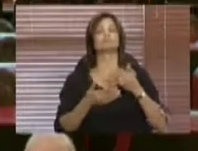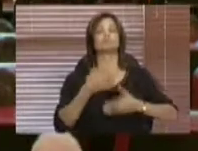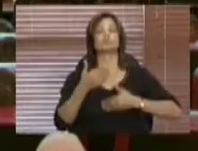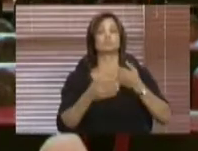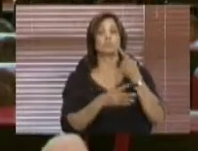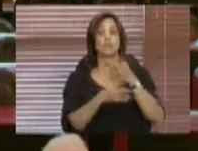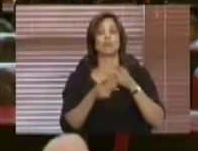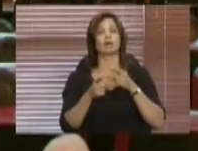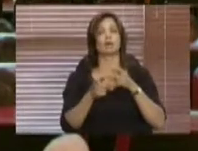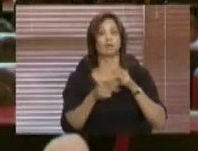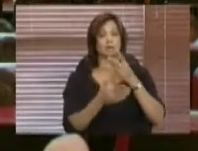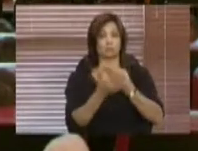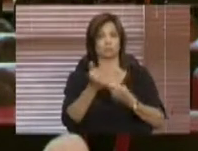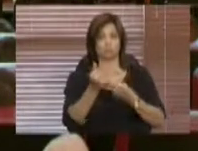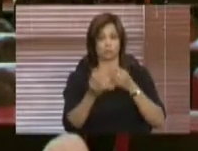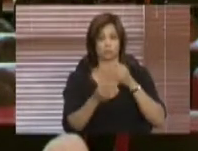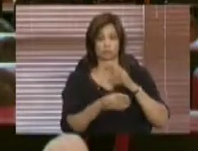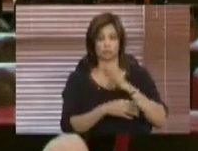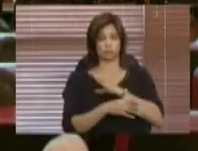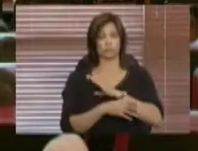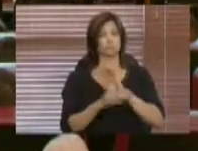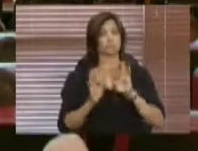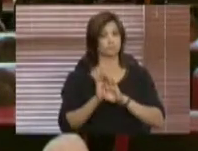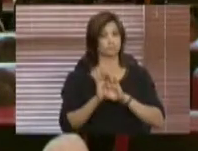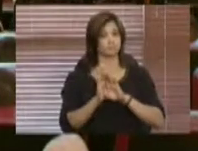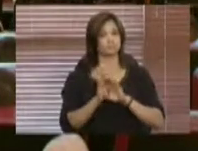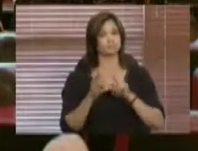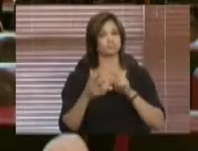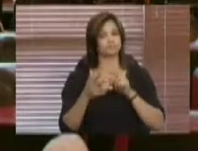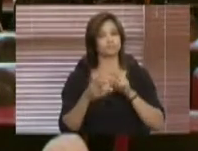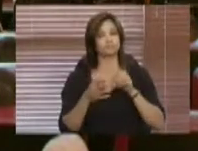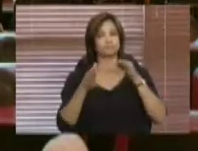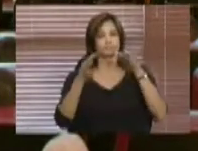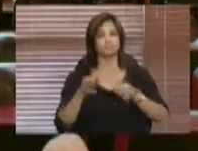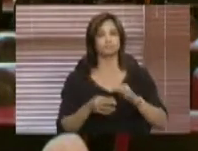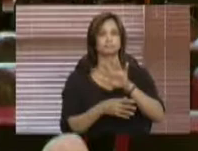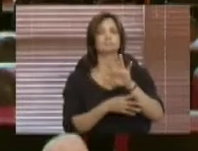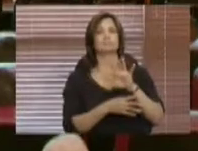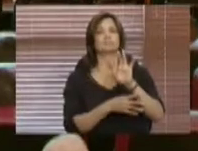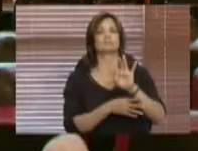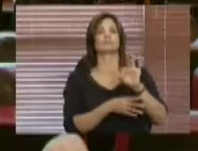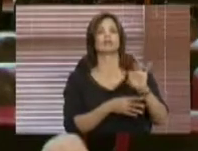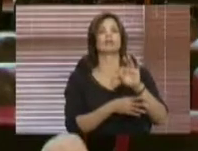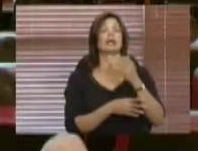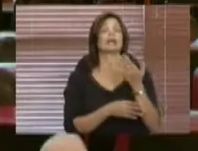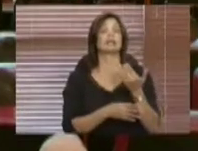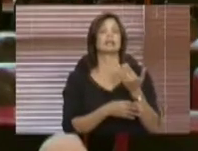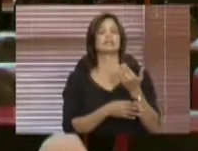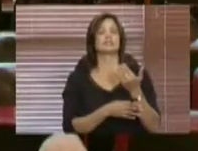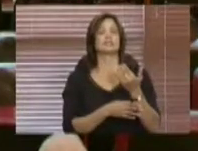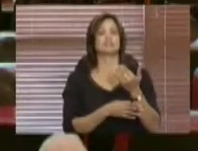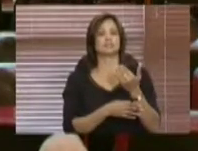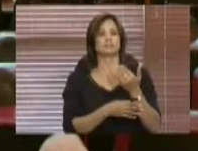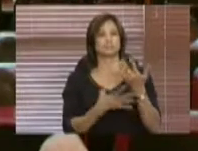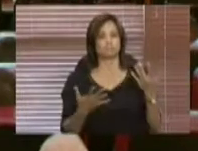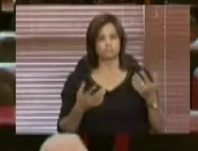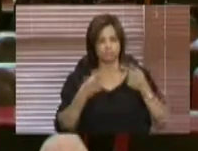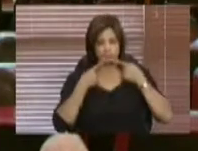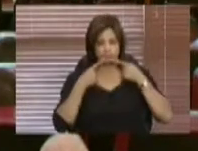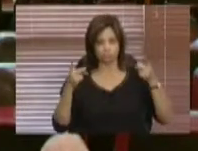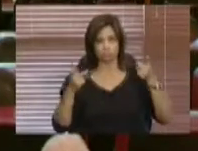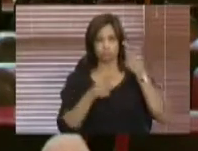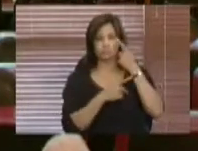y régimen bicameral del Congreso. En la sentencia 599-15,